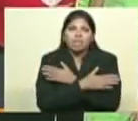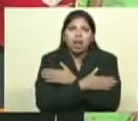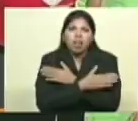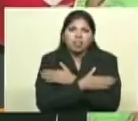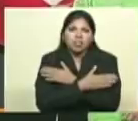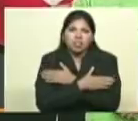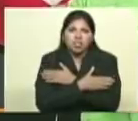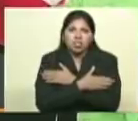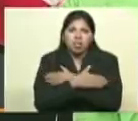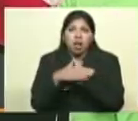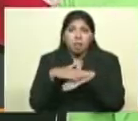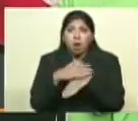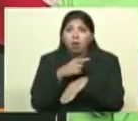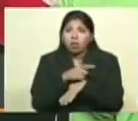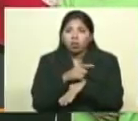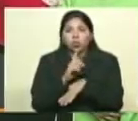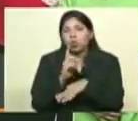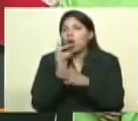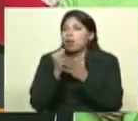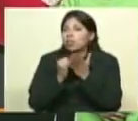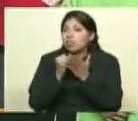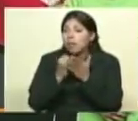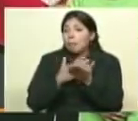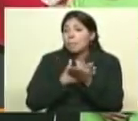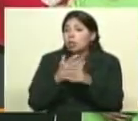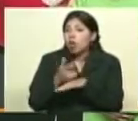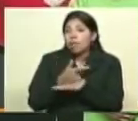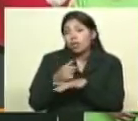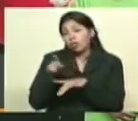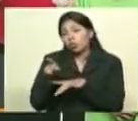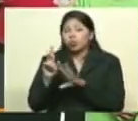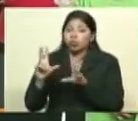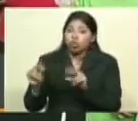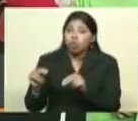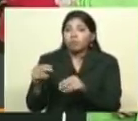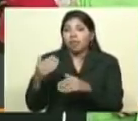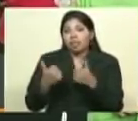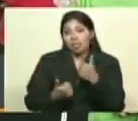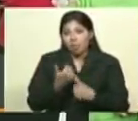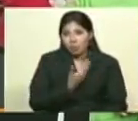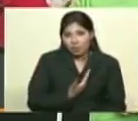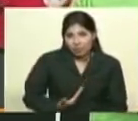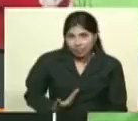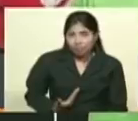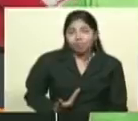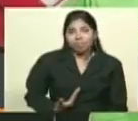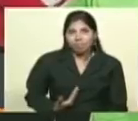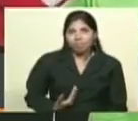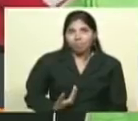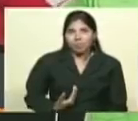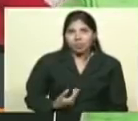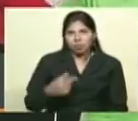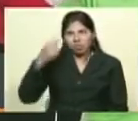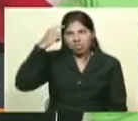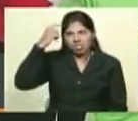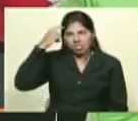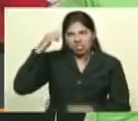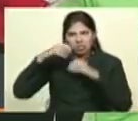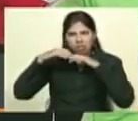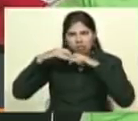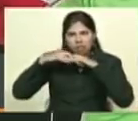Alup porque no te vas a inscribir. Mi gobierno no quiere que sea candidato presidencial. Es una forma de decir,